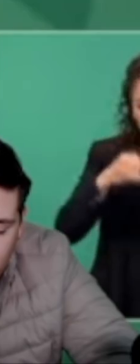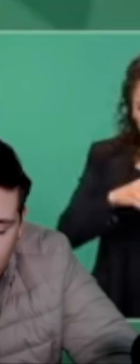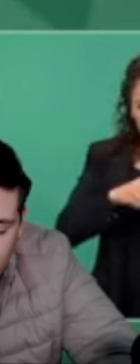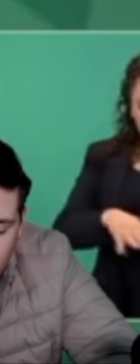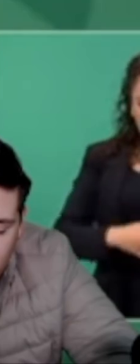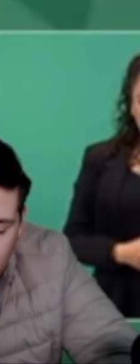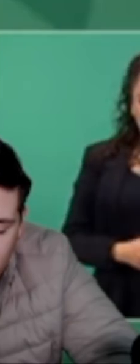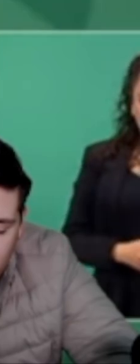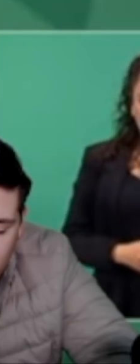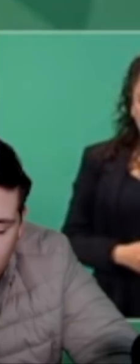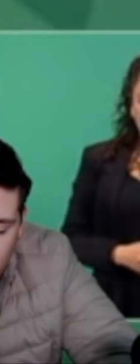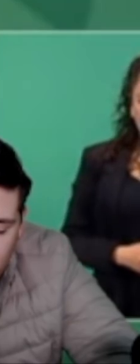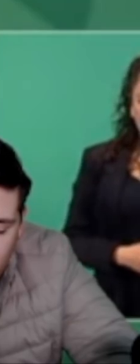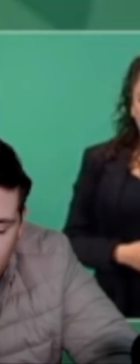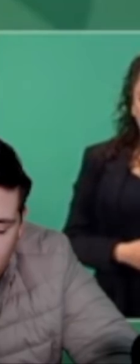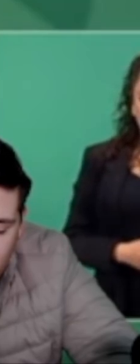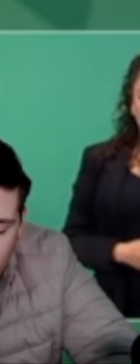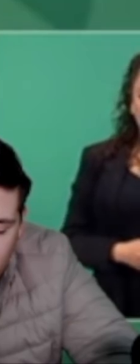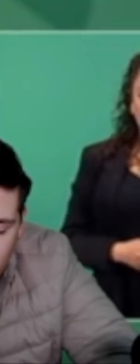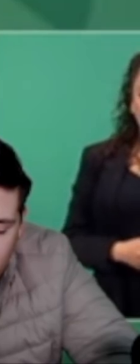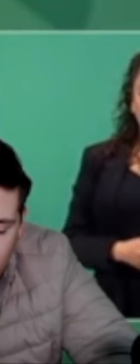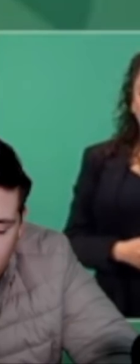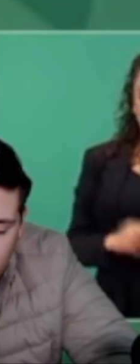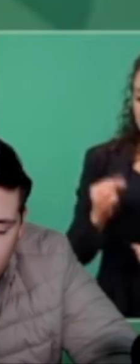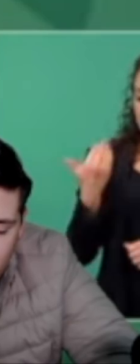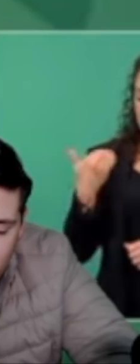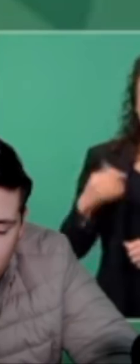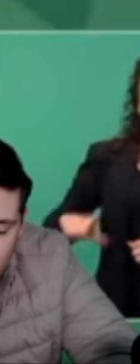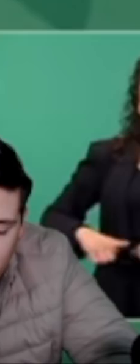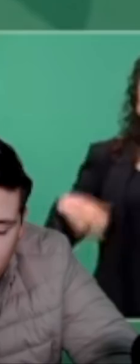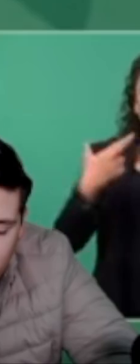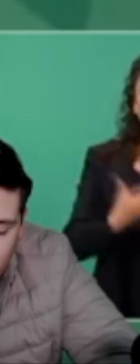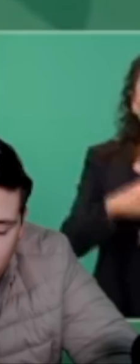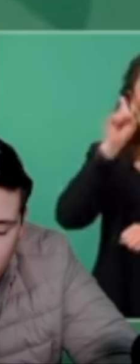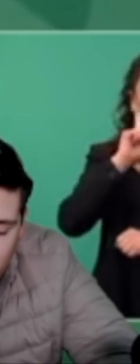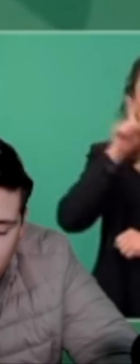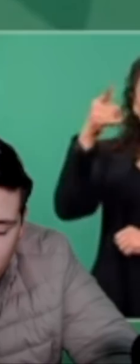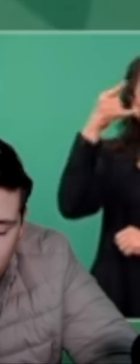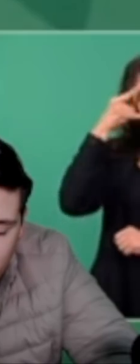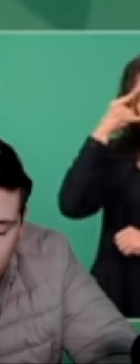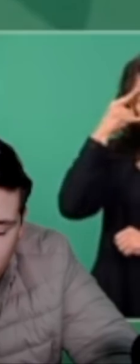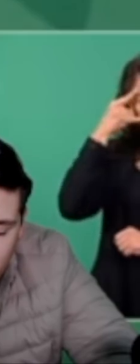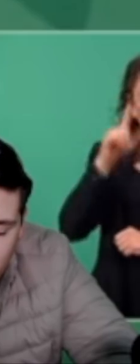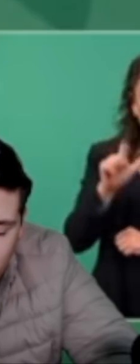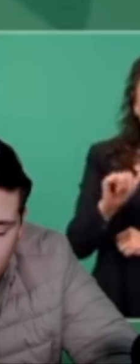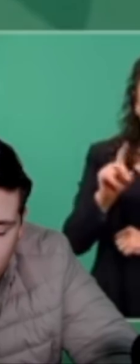me lo acaba de plantear la gobernadora de Campeche, Laida